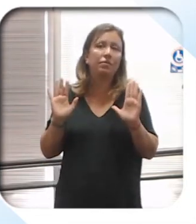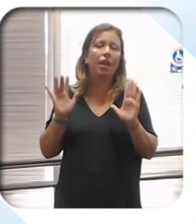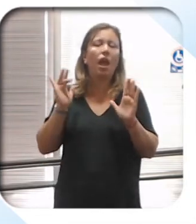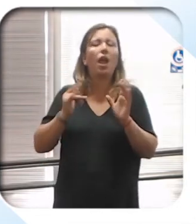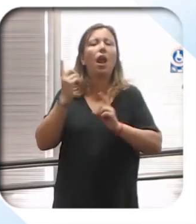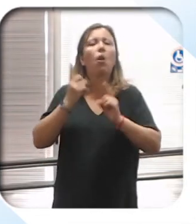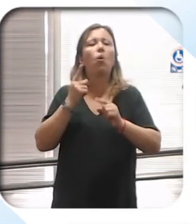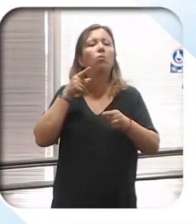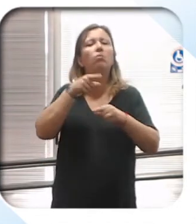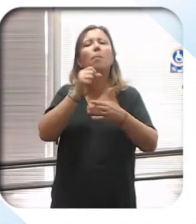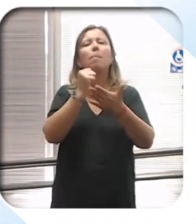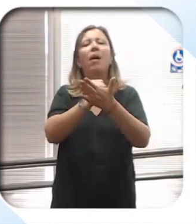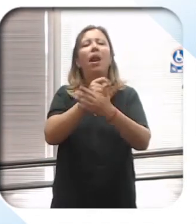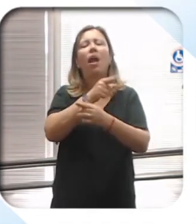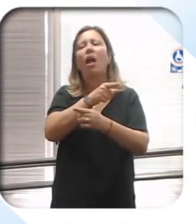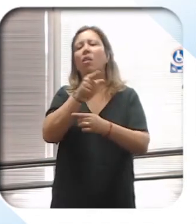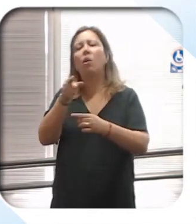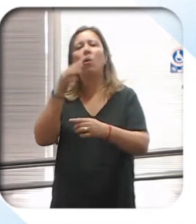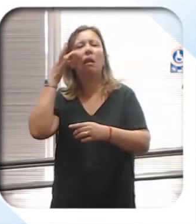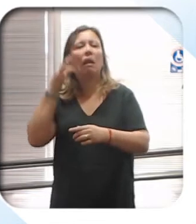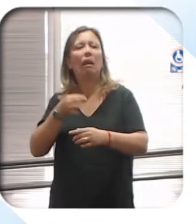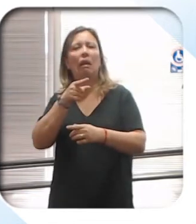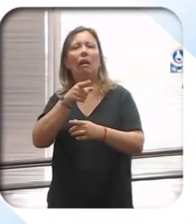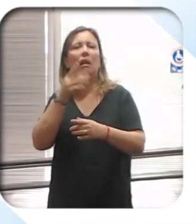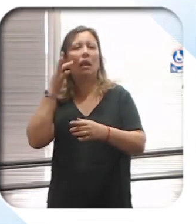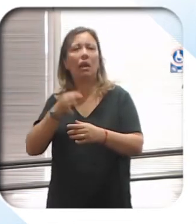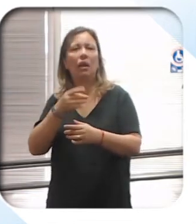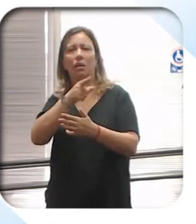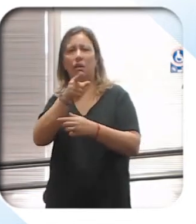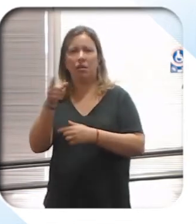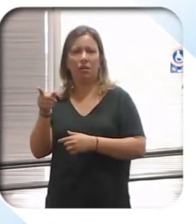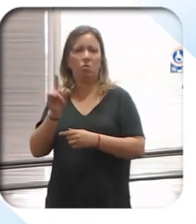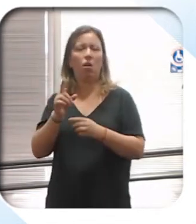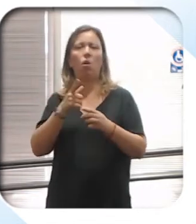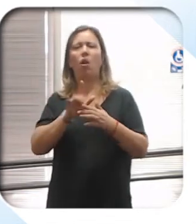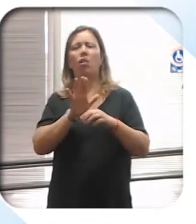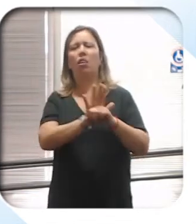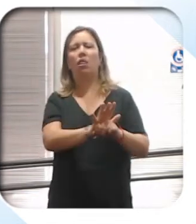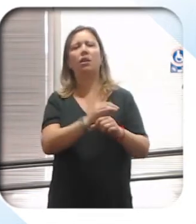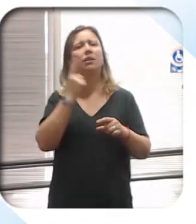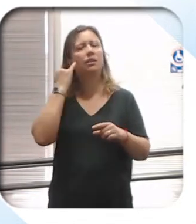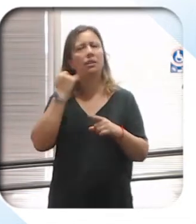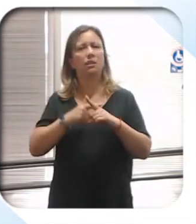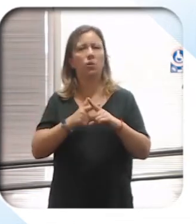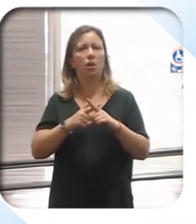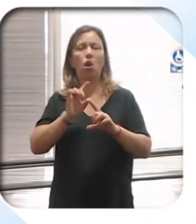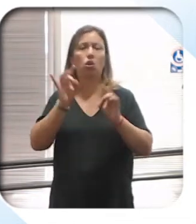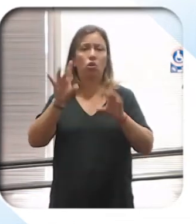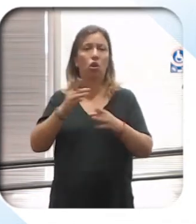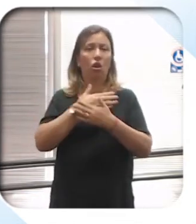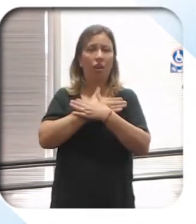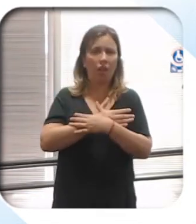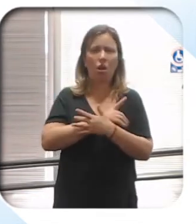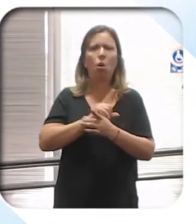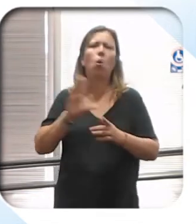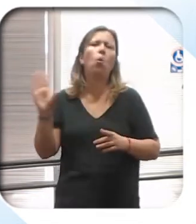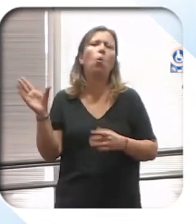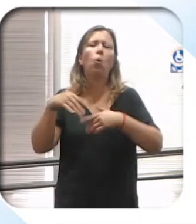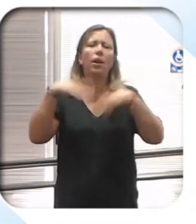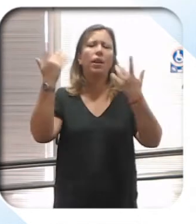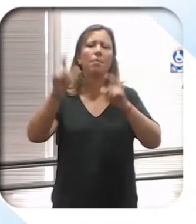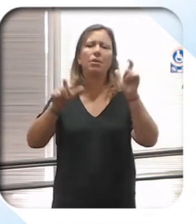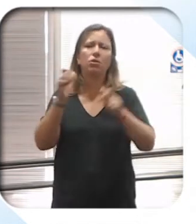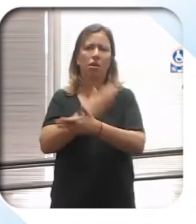Estigmas. Estigmatizan a las personas con TEA negando y reprimiendo su sexualidad. No solo a las personas con TEA, a todas las personas con cualquier tipo